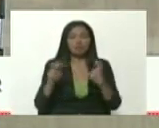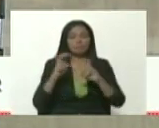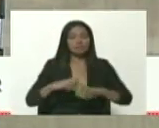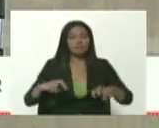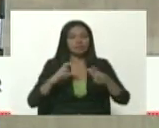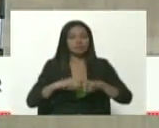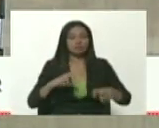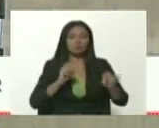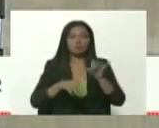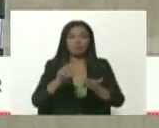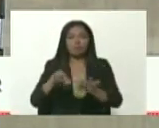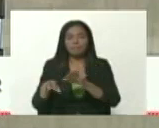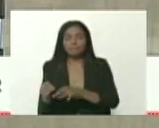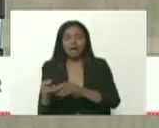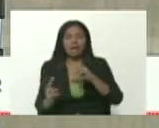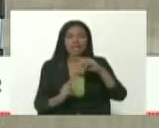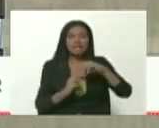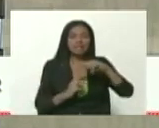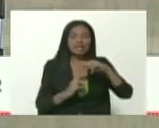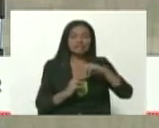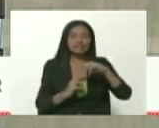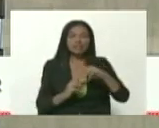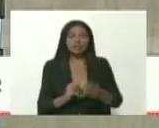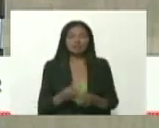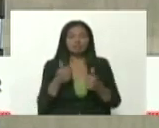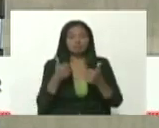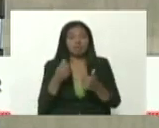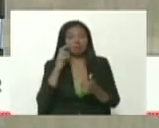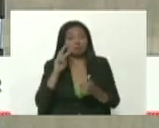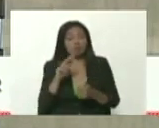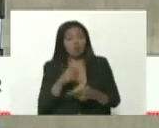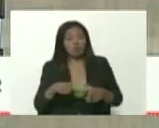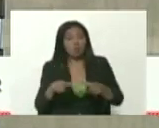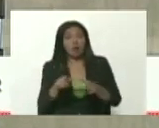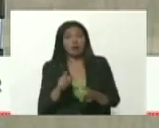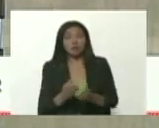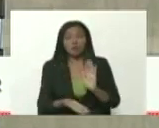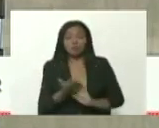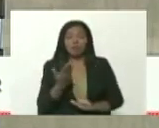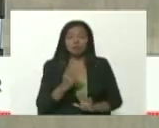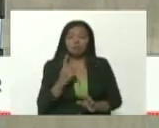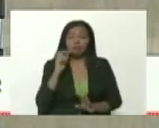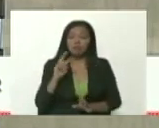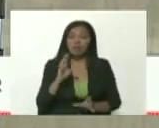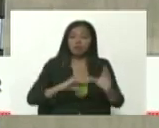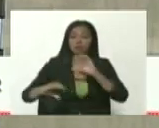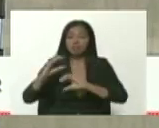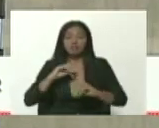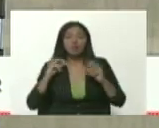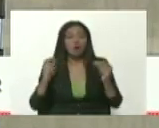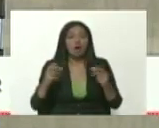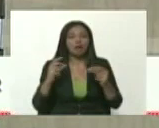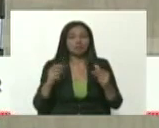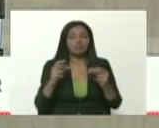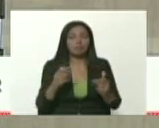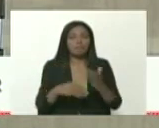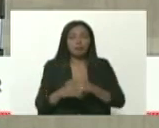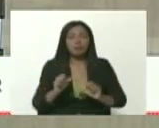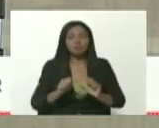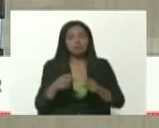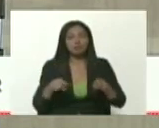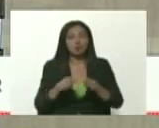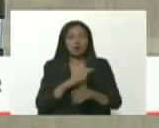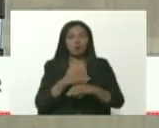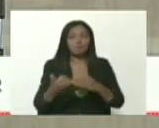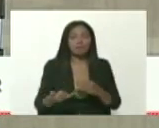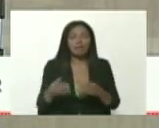Investigaciones Agrícolas en el Táchira. Muy bien, fíjense. Los científicos activos. Vamos avanzando en el plan